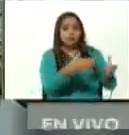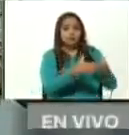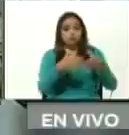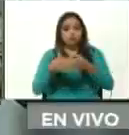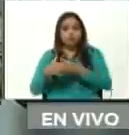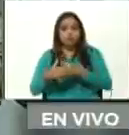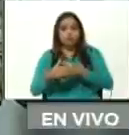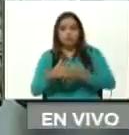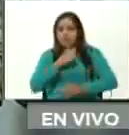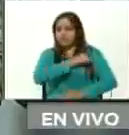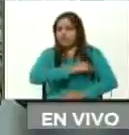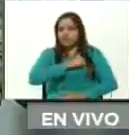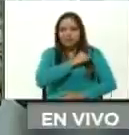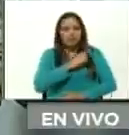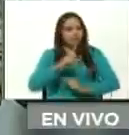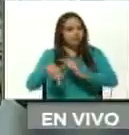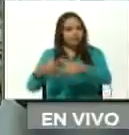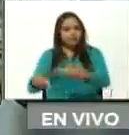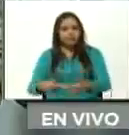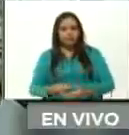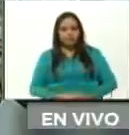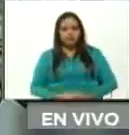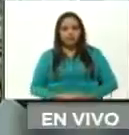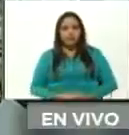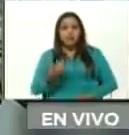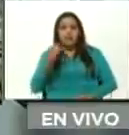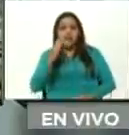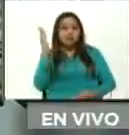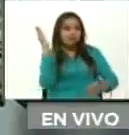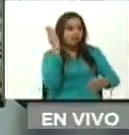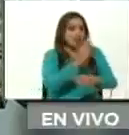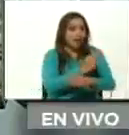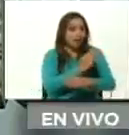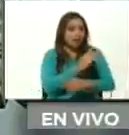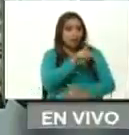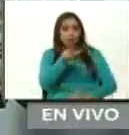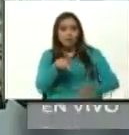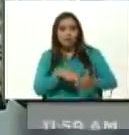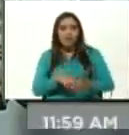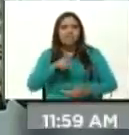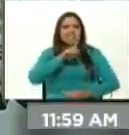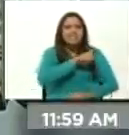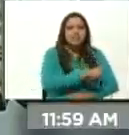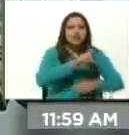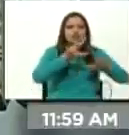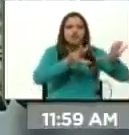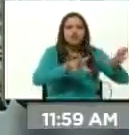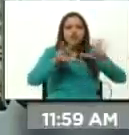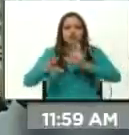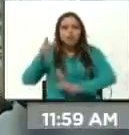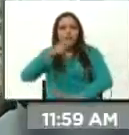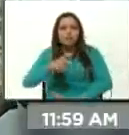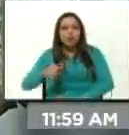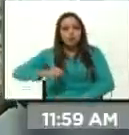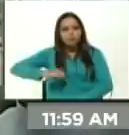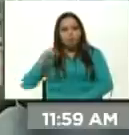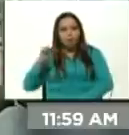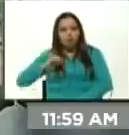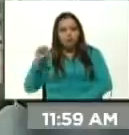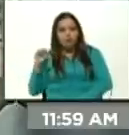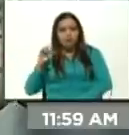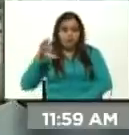estos lamentables hechos. Y han sido condenados un total de 188 funcionarios de seguridad del